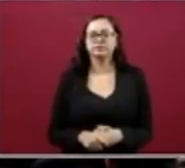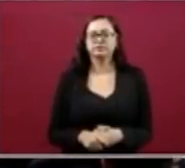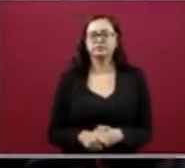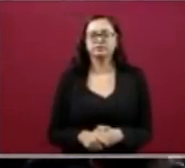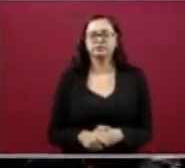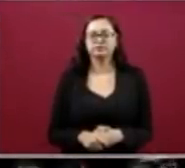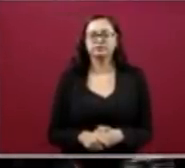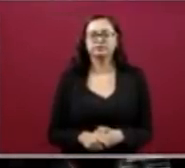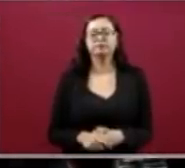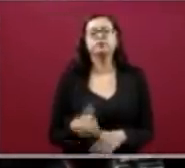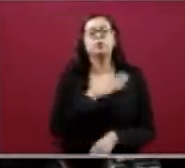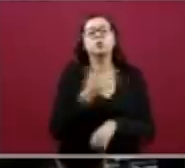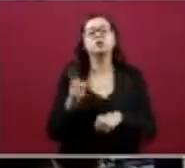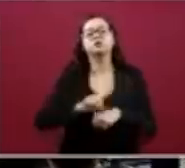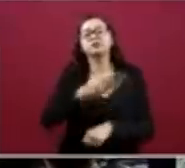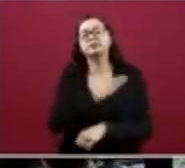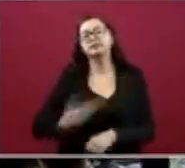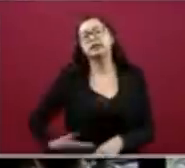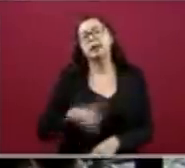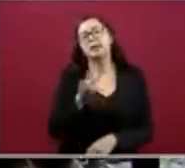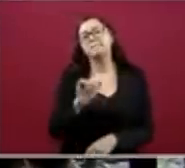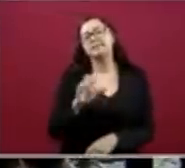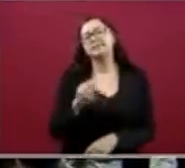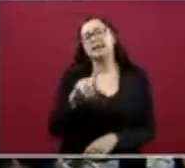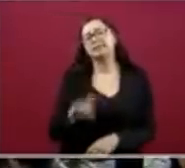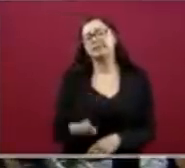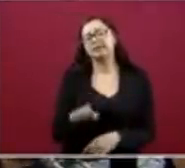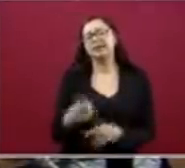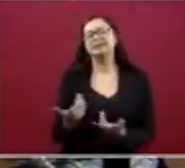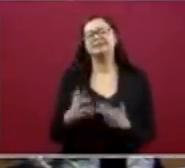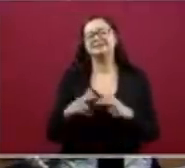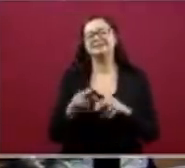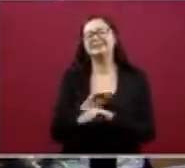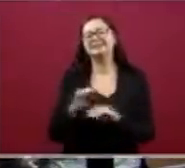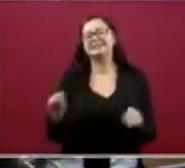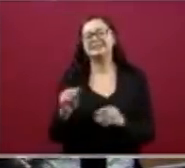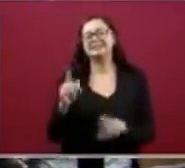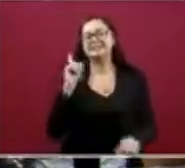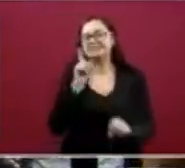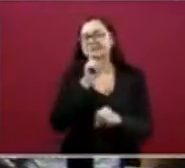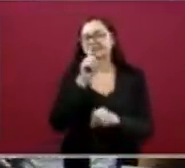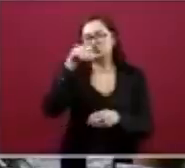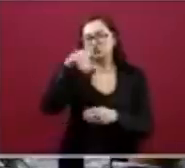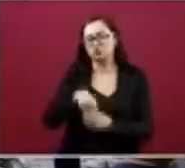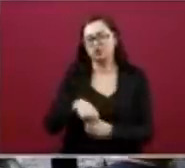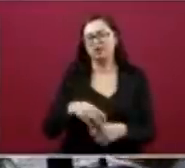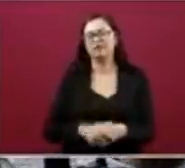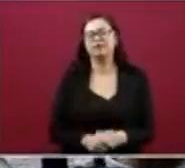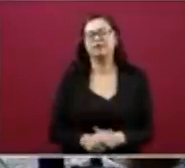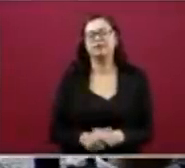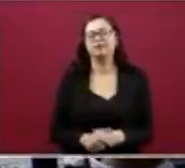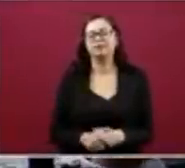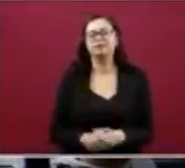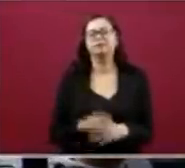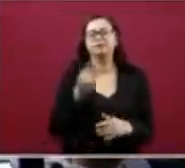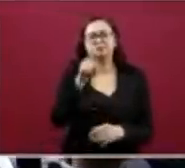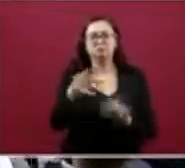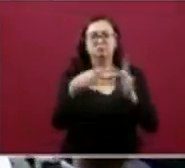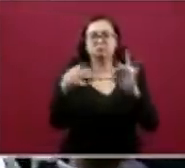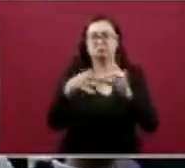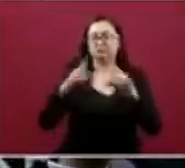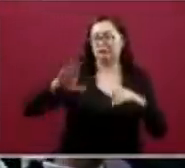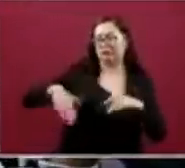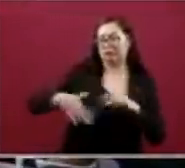presidente. Señor presidente, buenos días. Vicente Serrano, de Sin Censura. Aprovechando que con todas sus letras habla del periódico Reforma hace unos